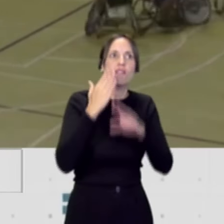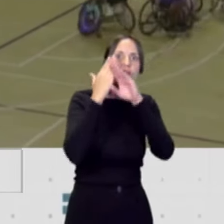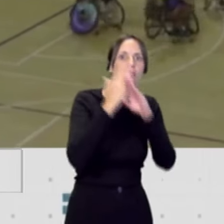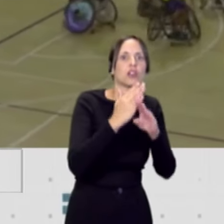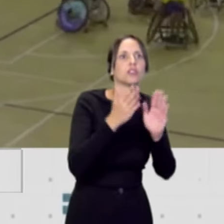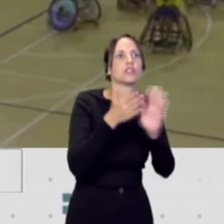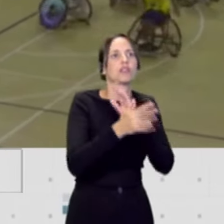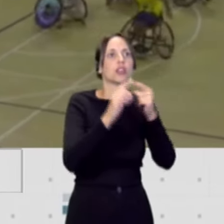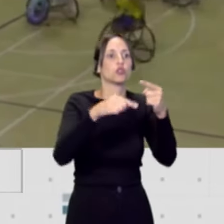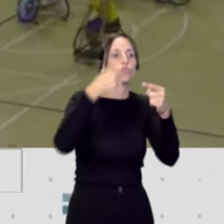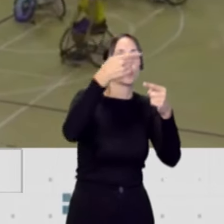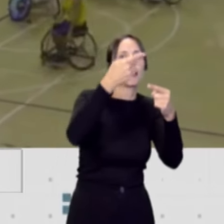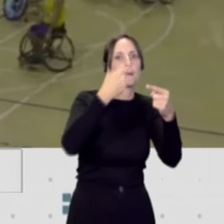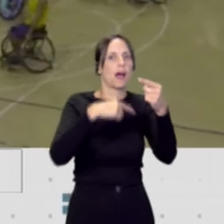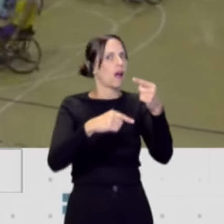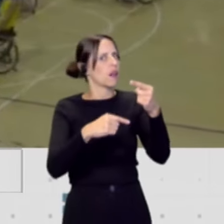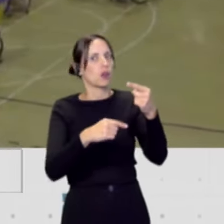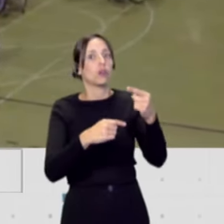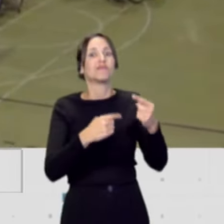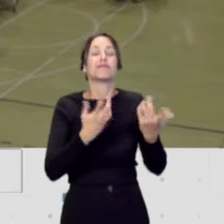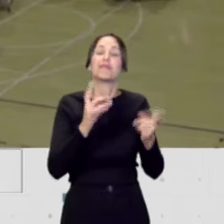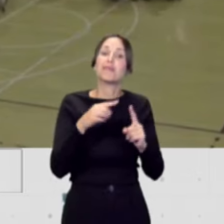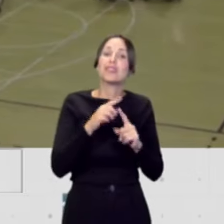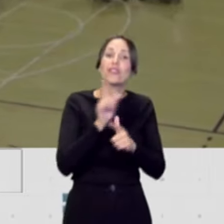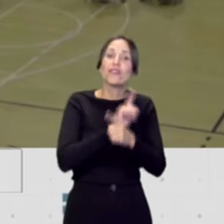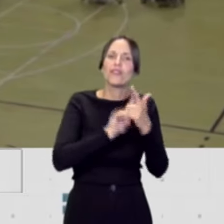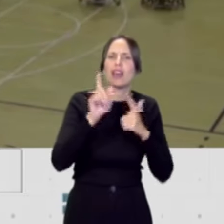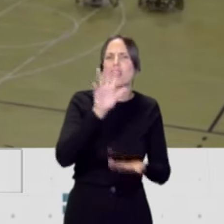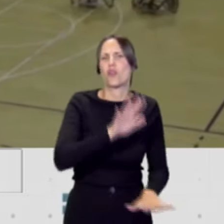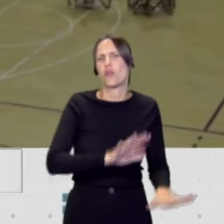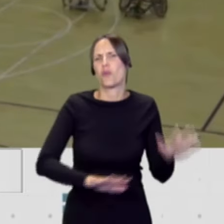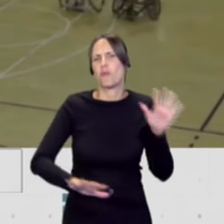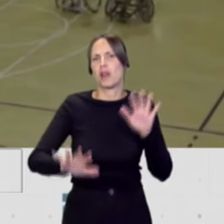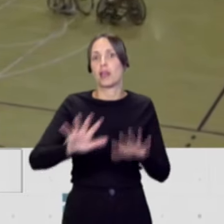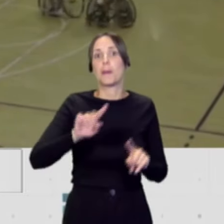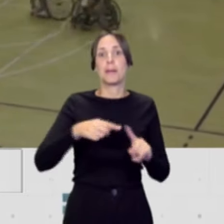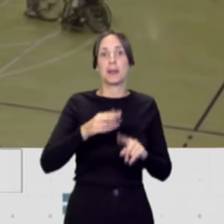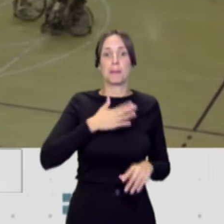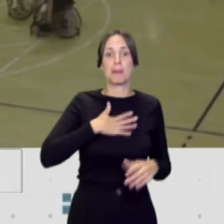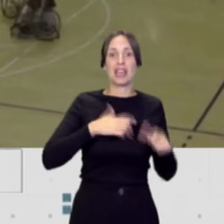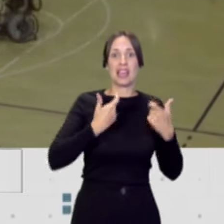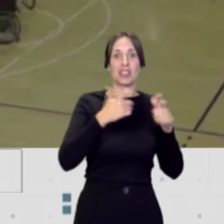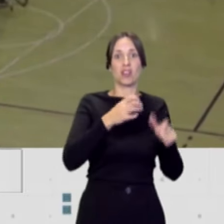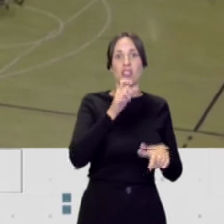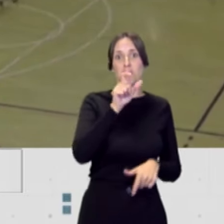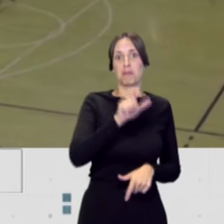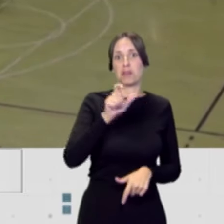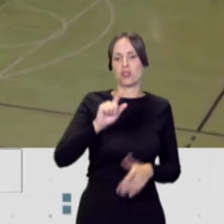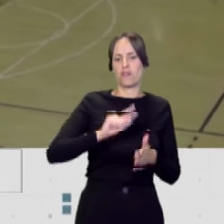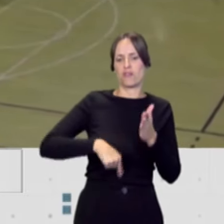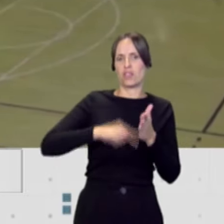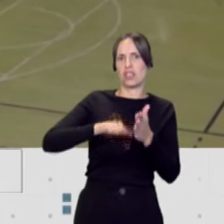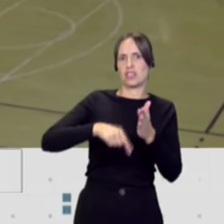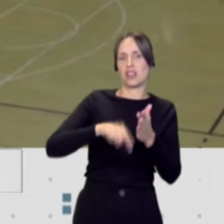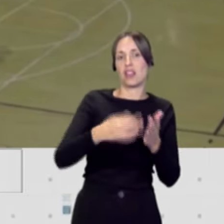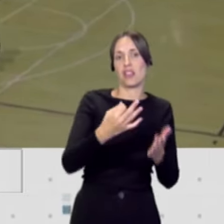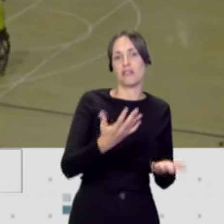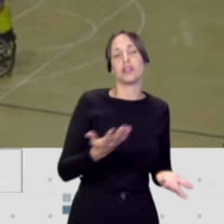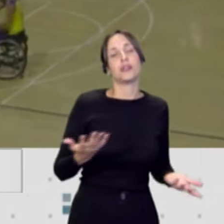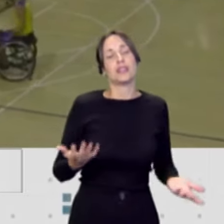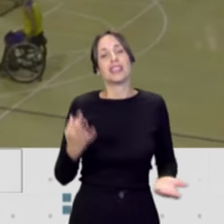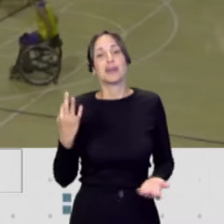son complicados y ahí tienes que traer jugadores para estar en esta categoría, ¿no? Entonces, los viajes, el problema es que, claro, tienes que